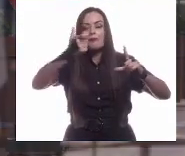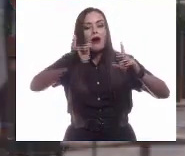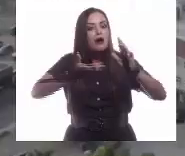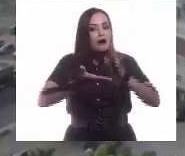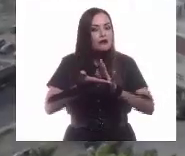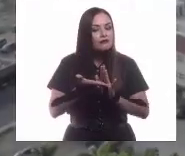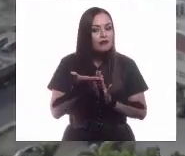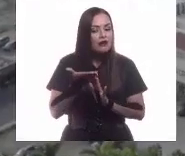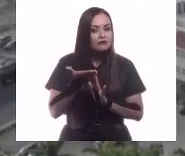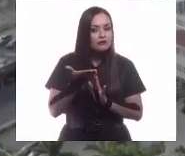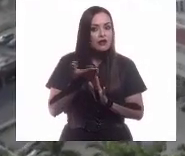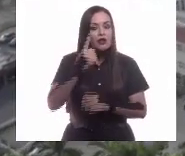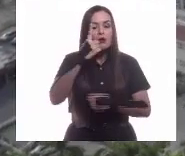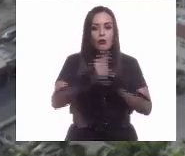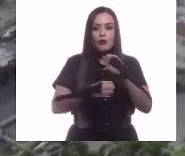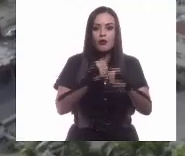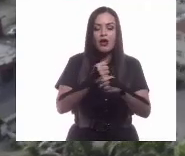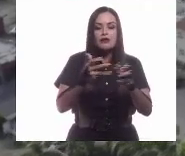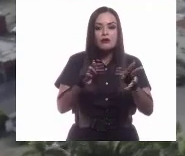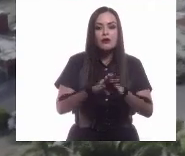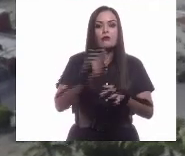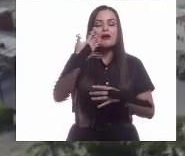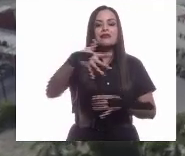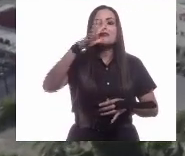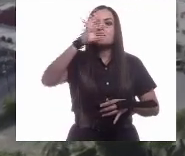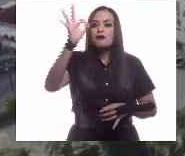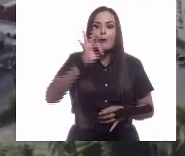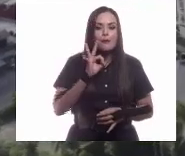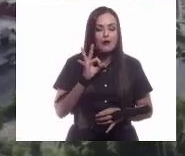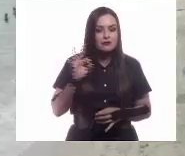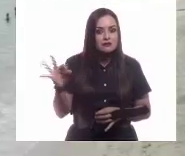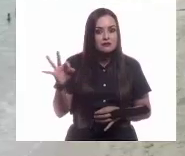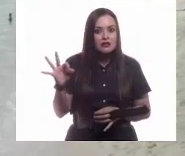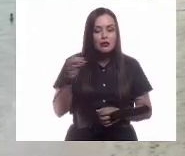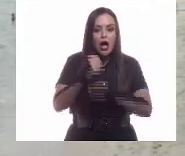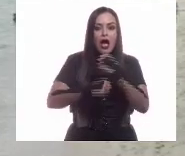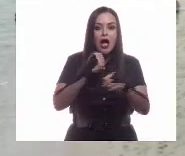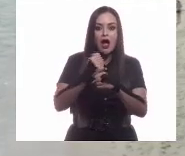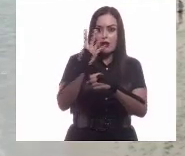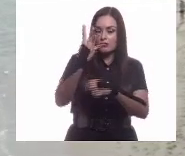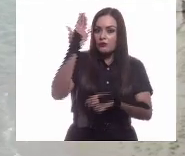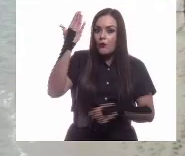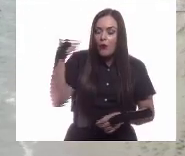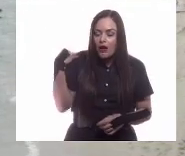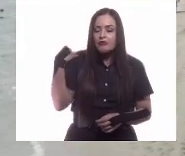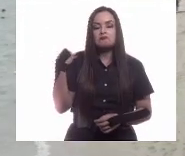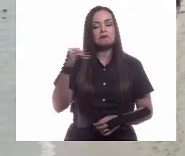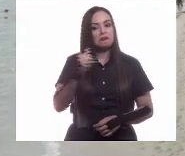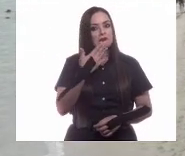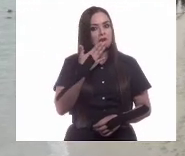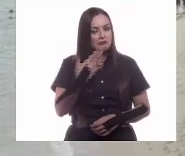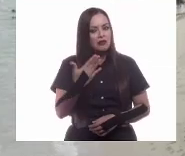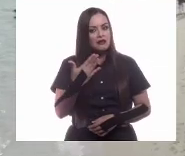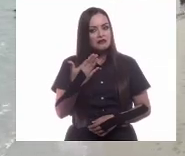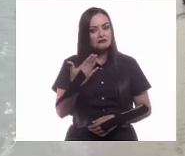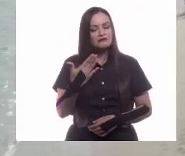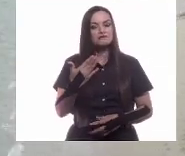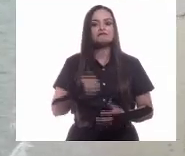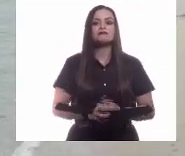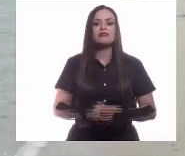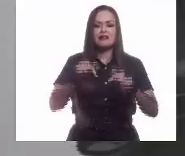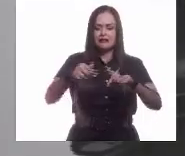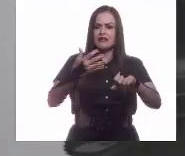con una tasa anual superior al 10% promedio en los 4 años que lleva esta administración. Somos de los